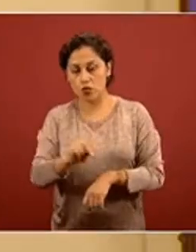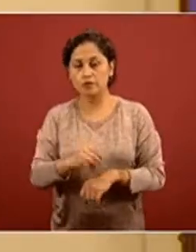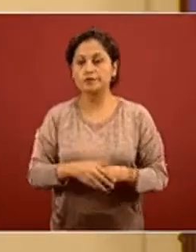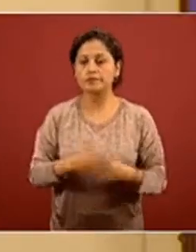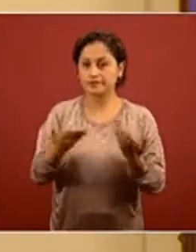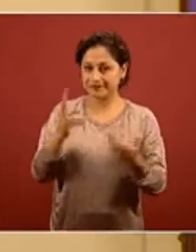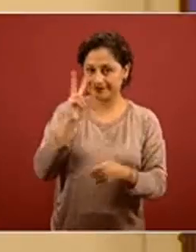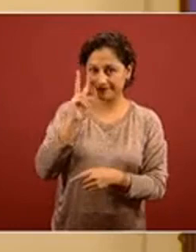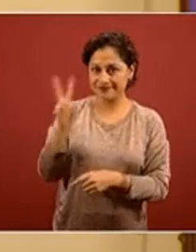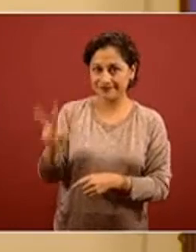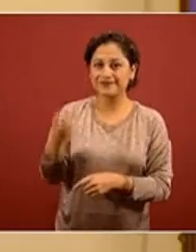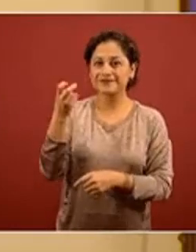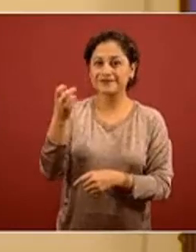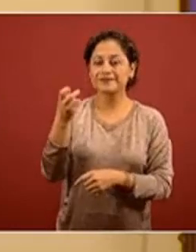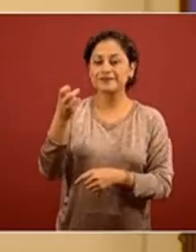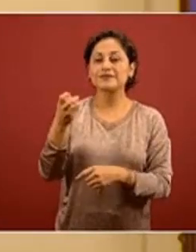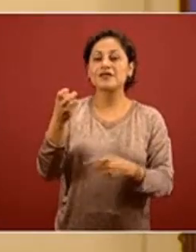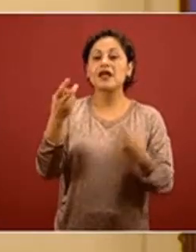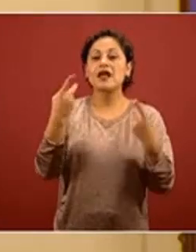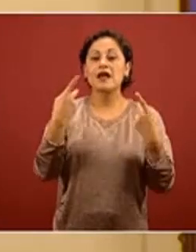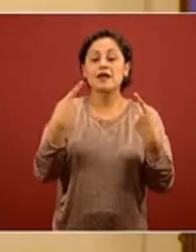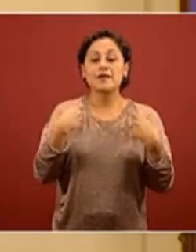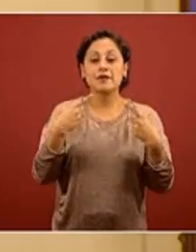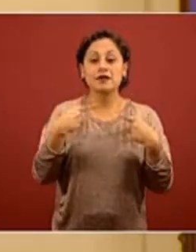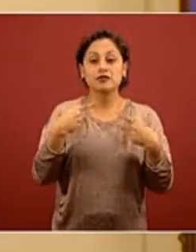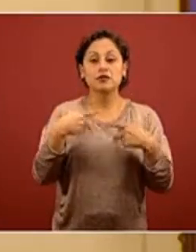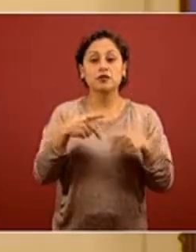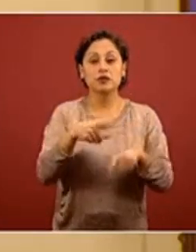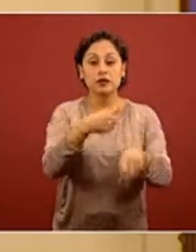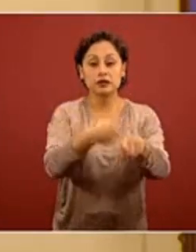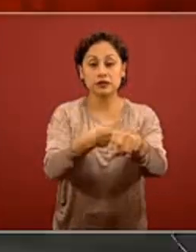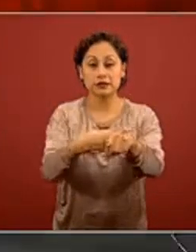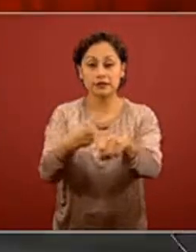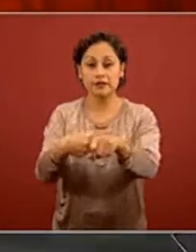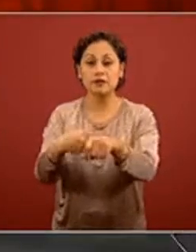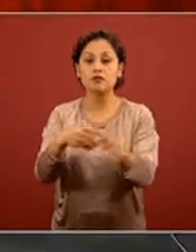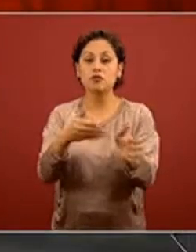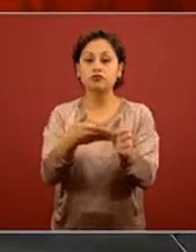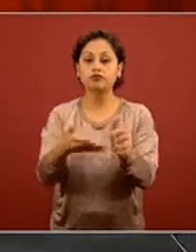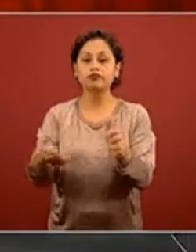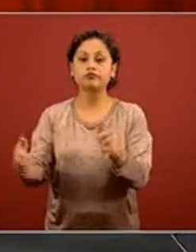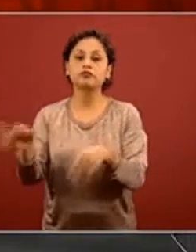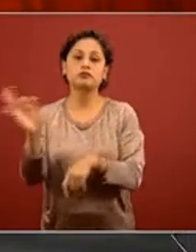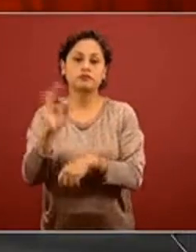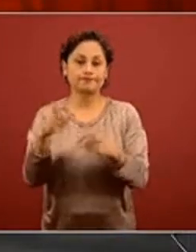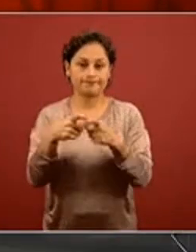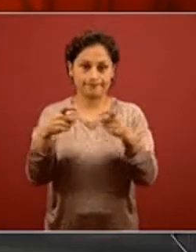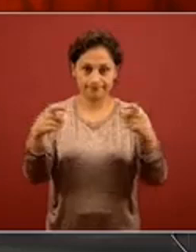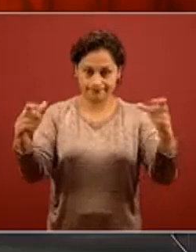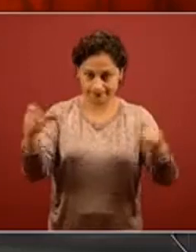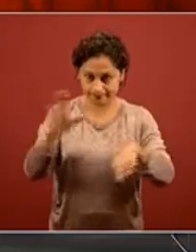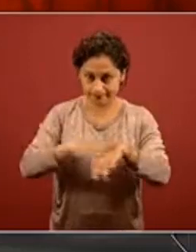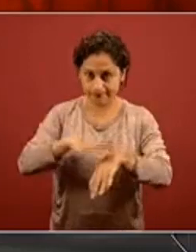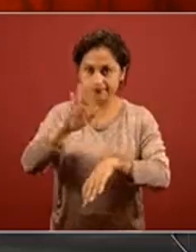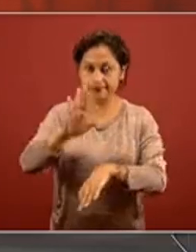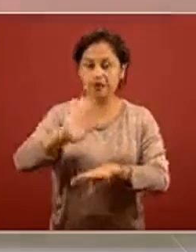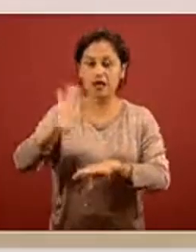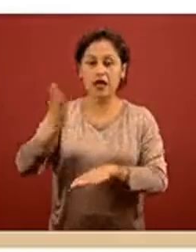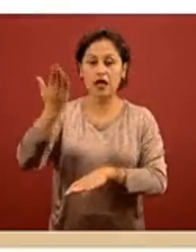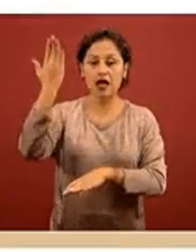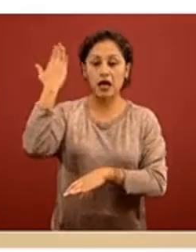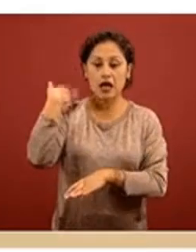comentábamos que esperábamos que este porcentaje de positividad se fuera incrementando con el transcurso de las semanas. Habíamos tenido un cierre previo alrededor